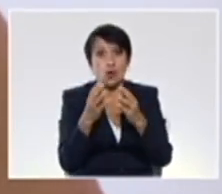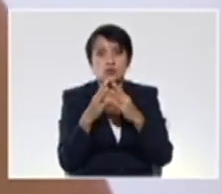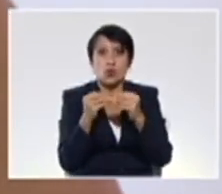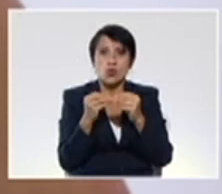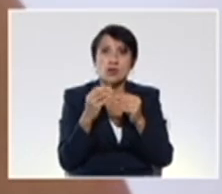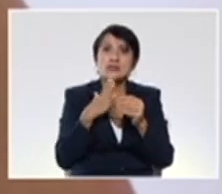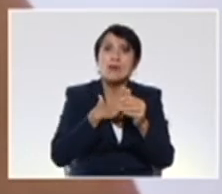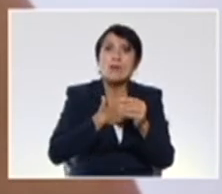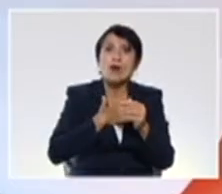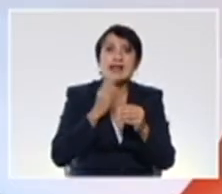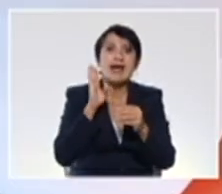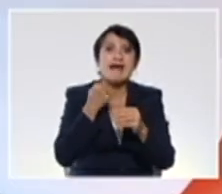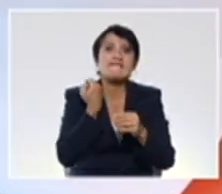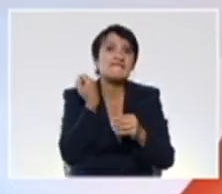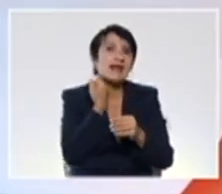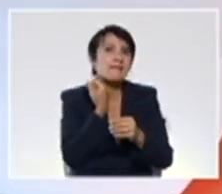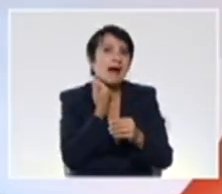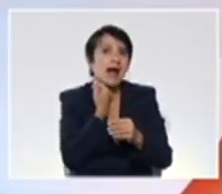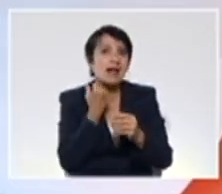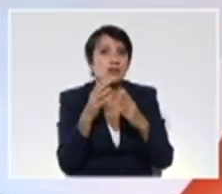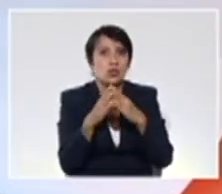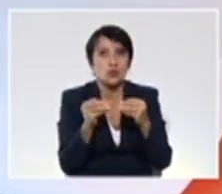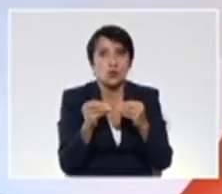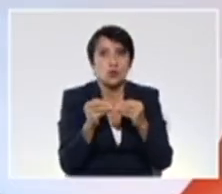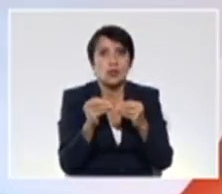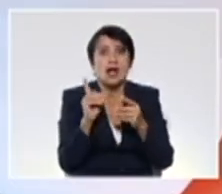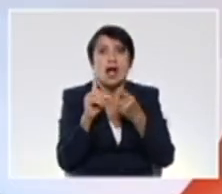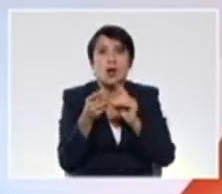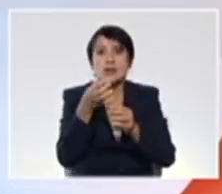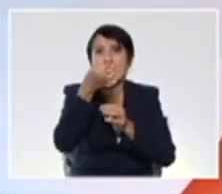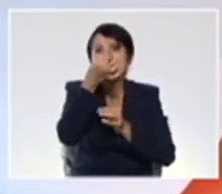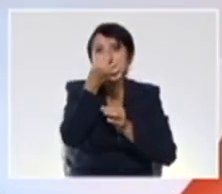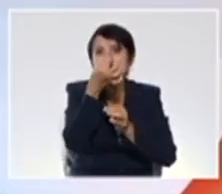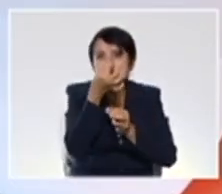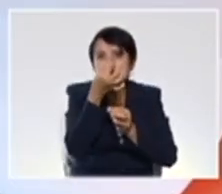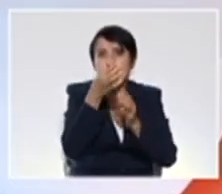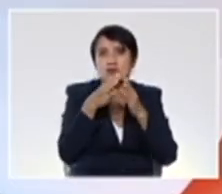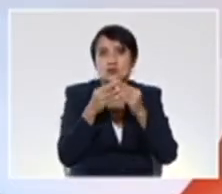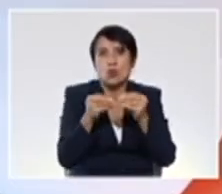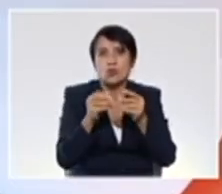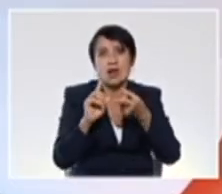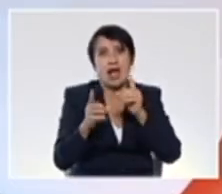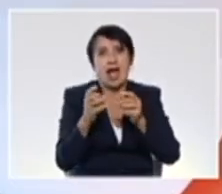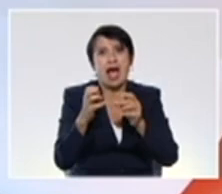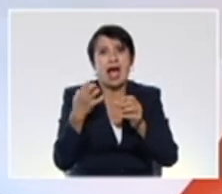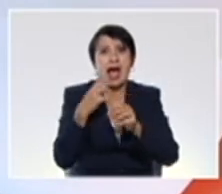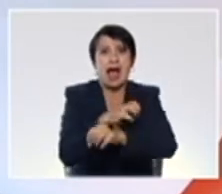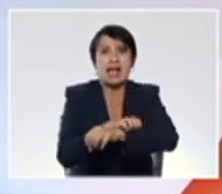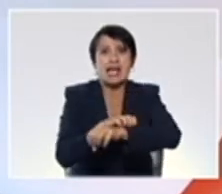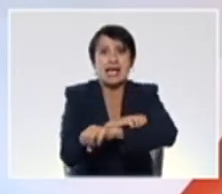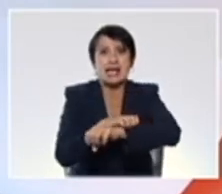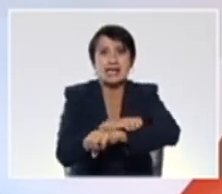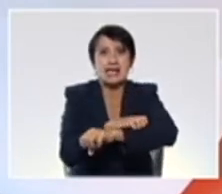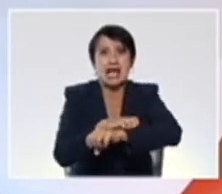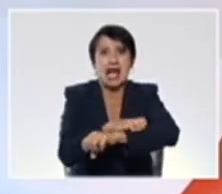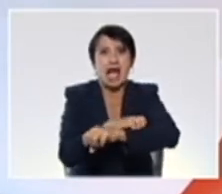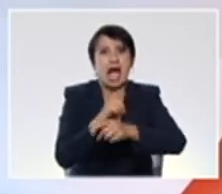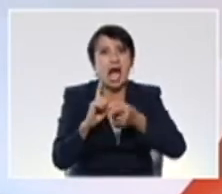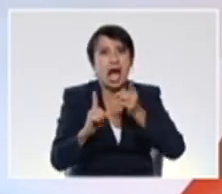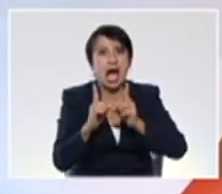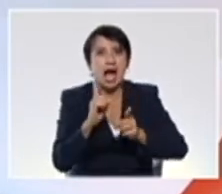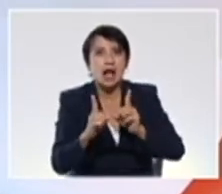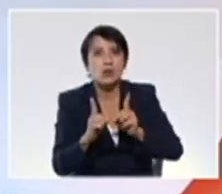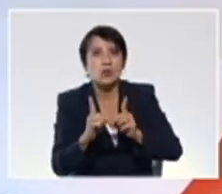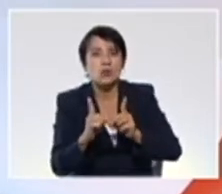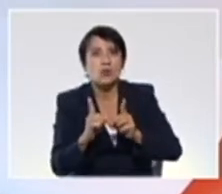y te puedes intoxicar. Hay gente que es alérgica, que tiene reacciones químicas o reacciones alérgicas, en este caso,